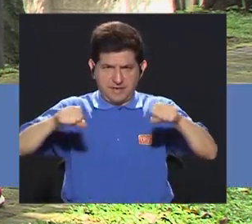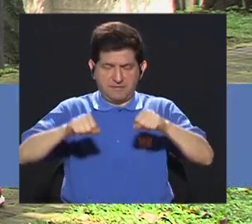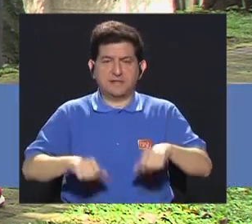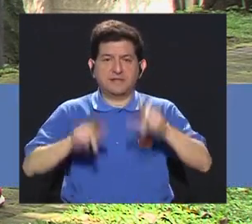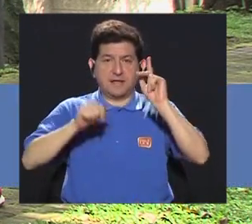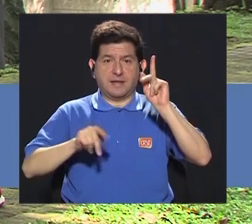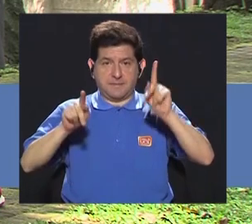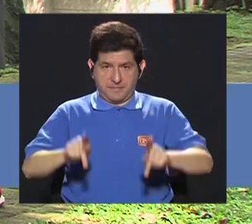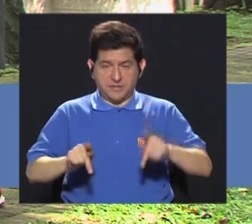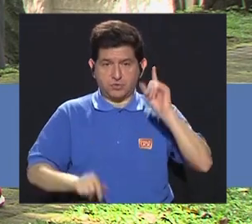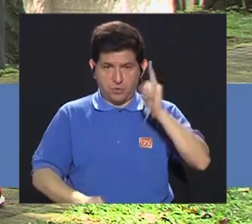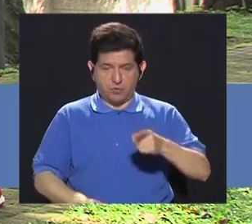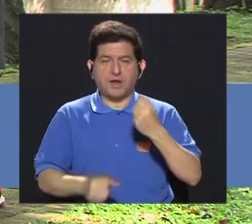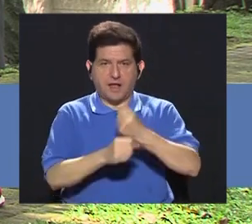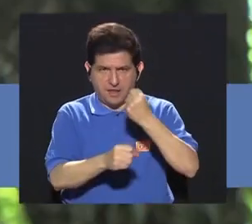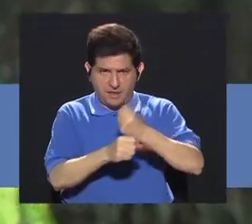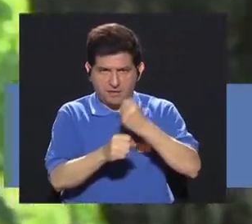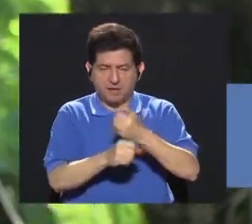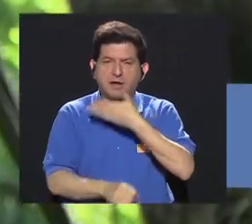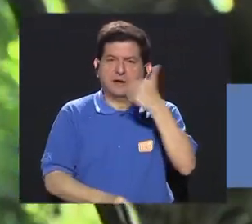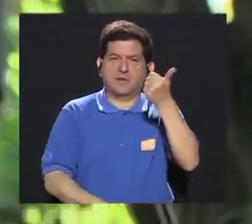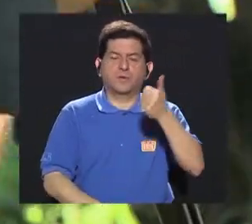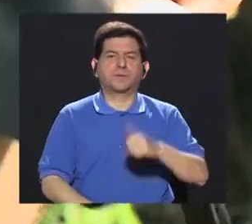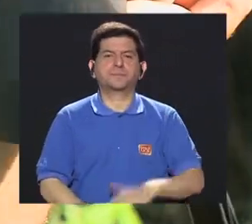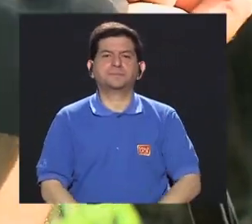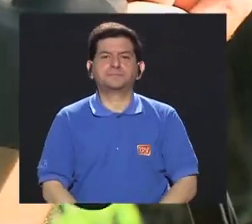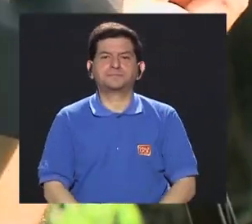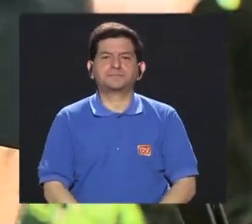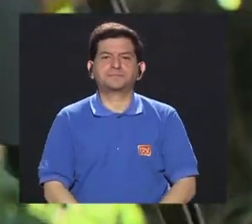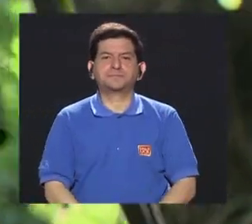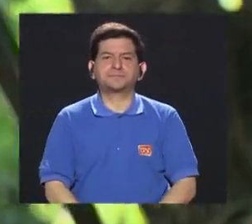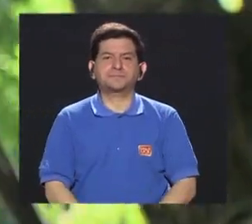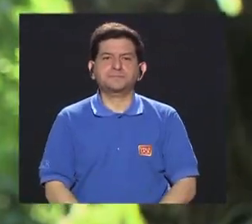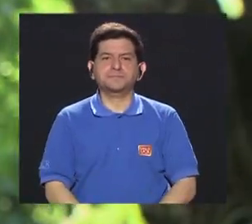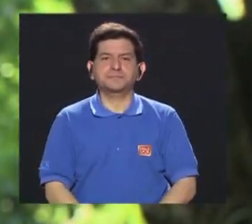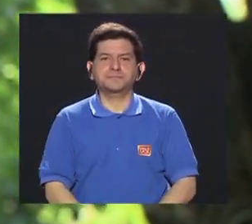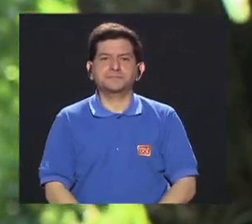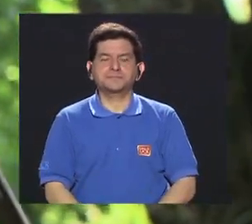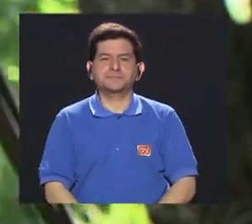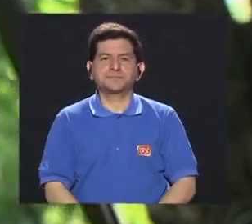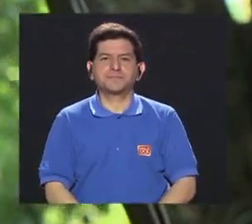que obligue a la persona a trabajar un poquito mejor.